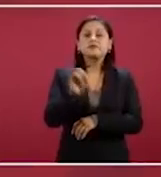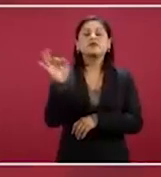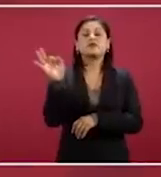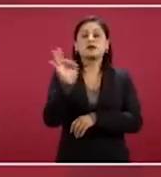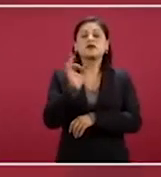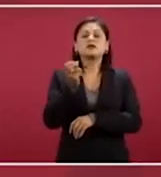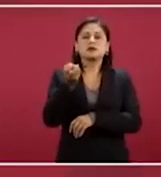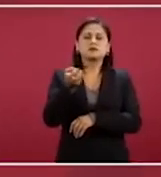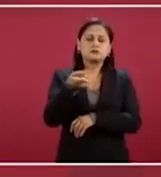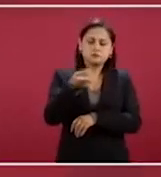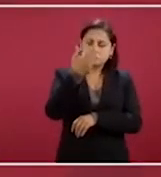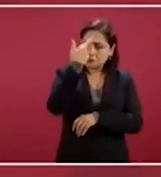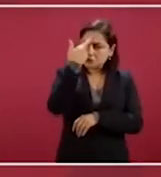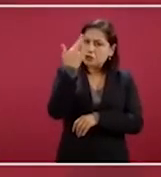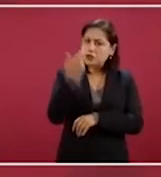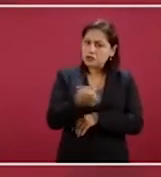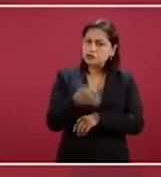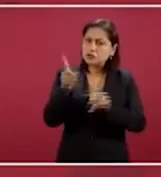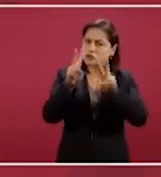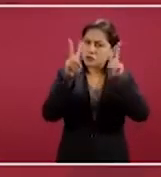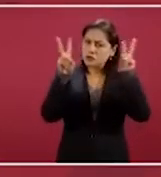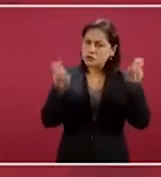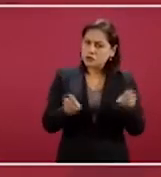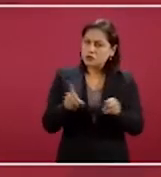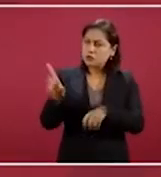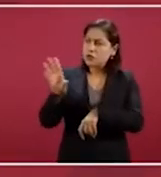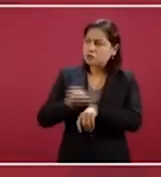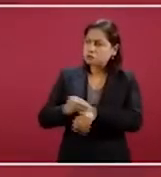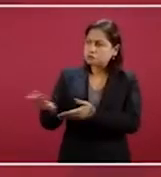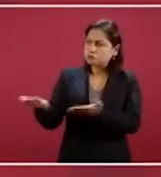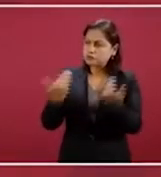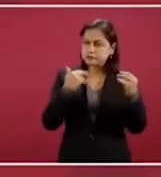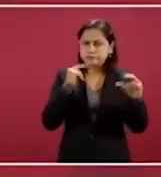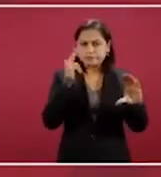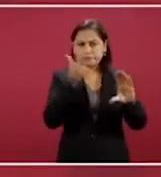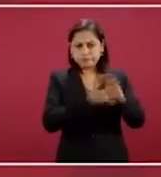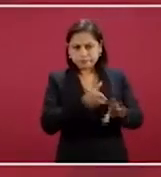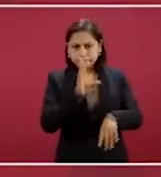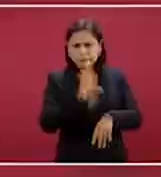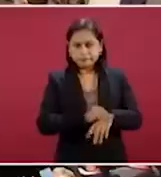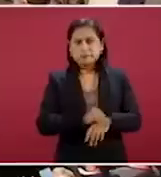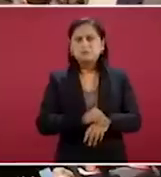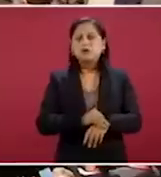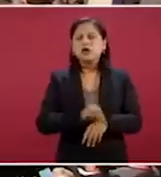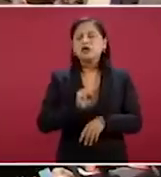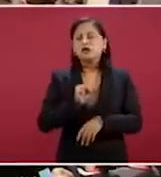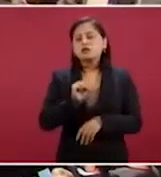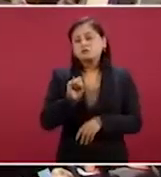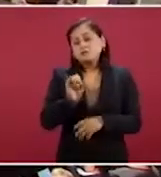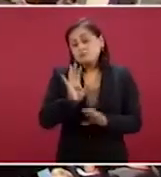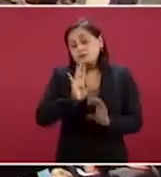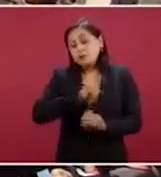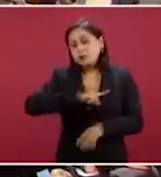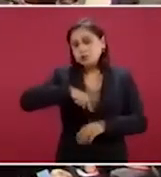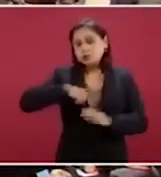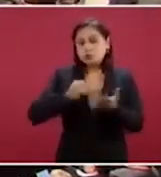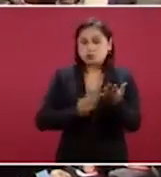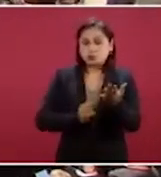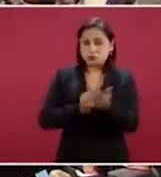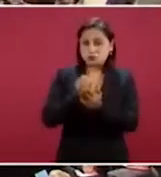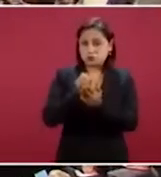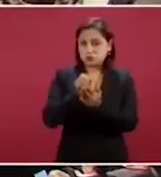asilo es una decisión que se tomó y creo que también